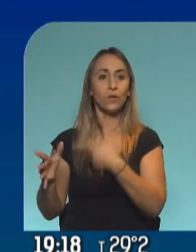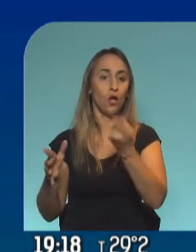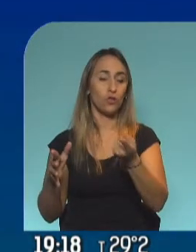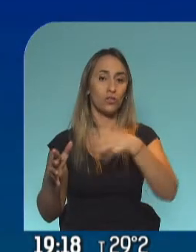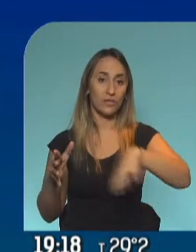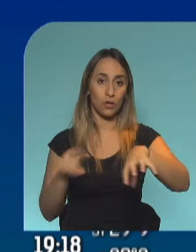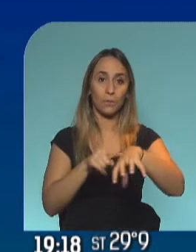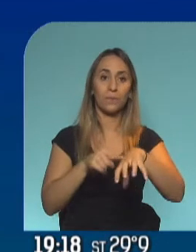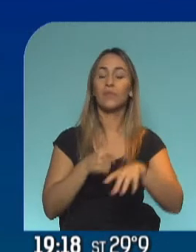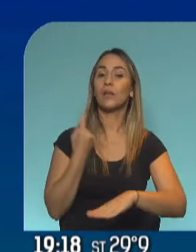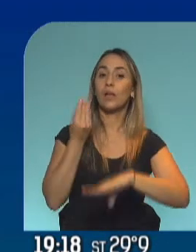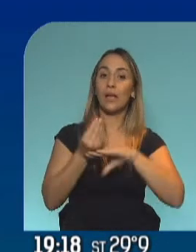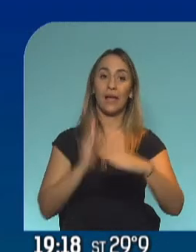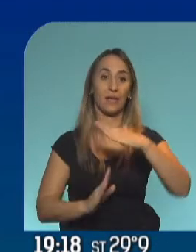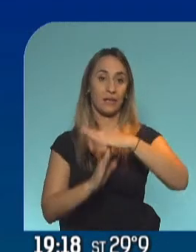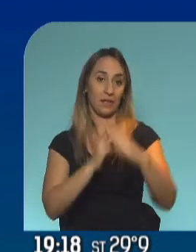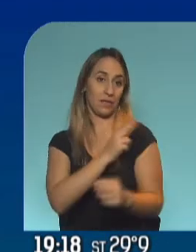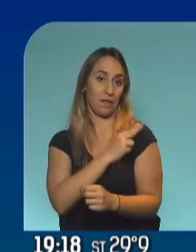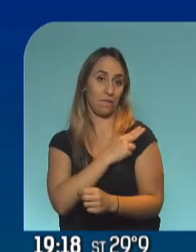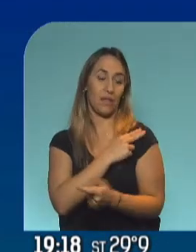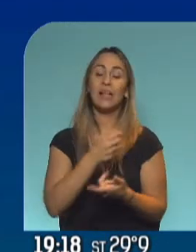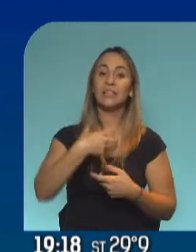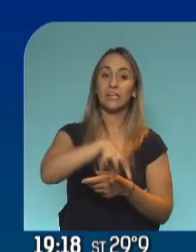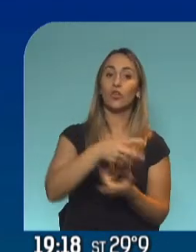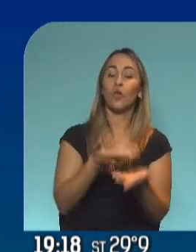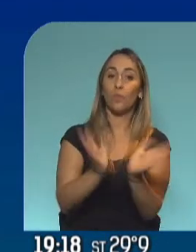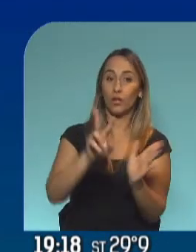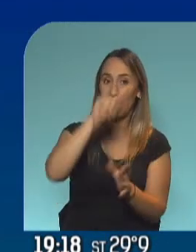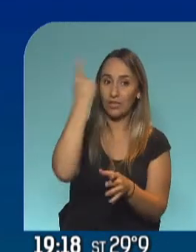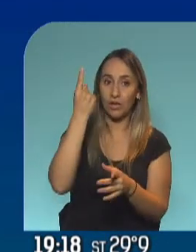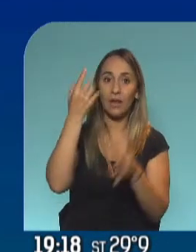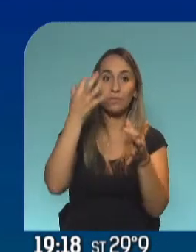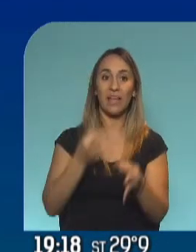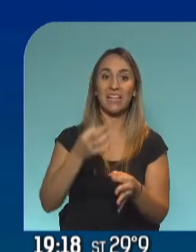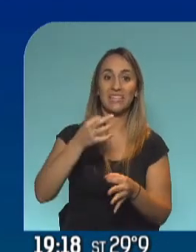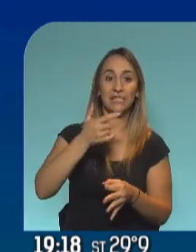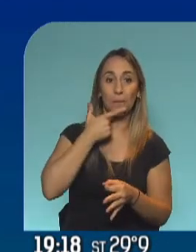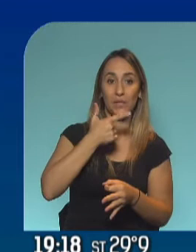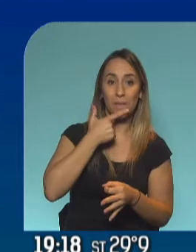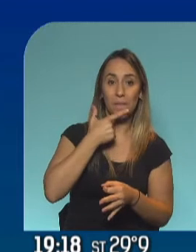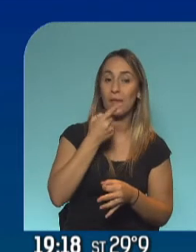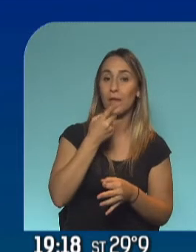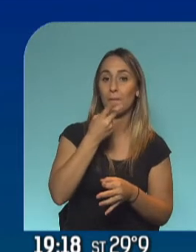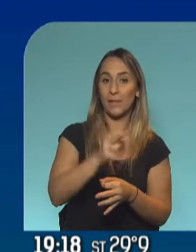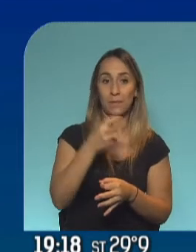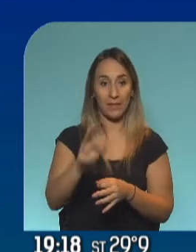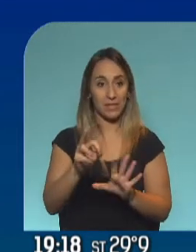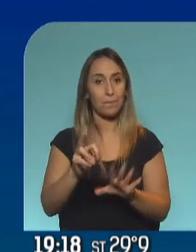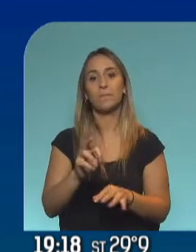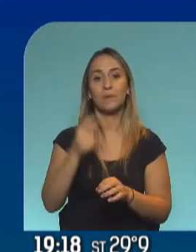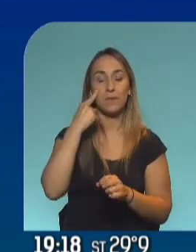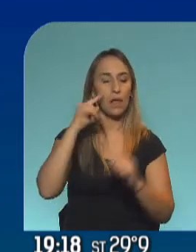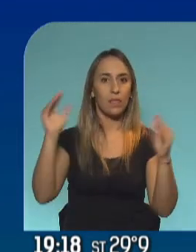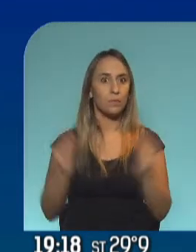Cargos de autoridades superiores en el sector público nacional por género, diciembre 2020. Mujeres, bueno, aquí ya vemos 32%. ¿Cómo se